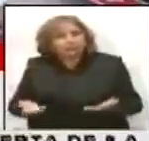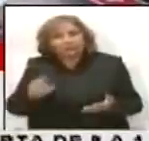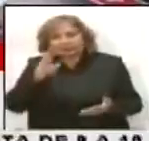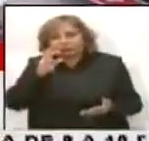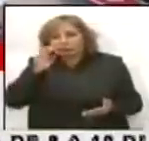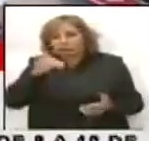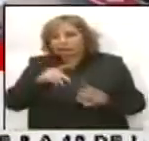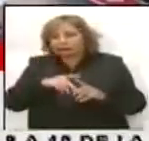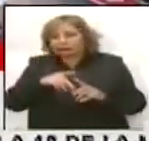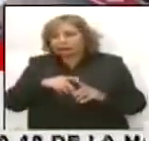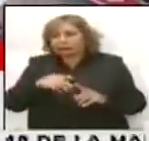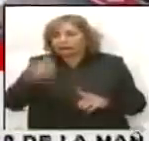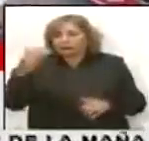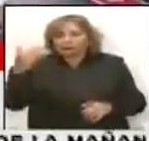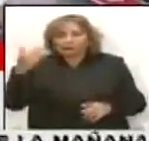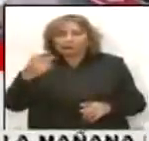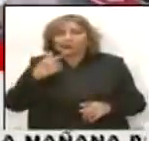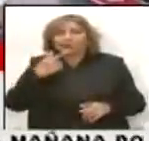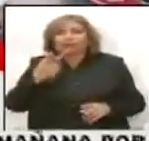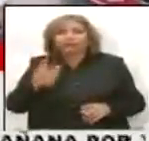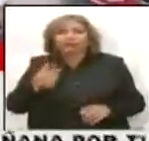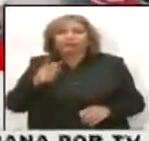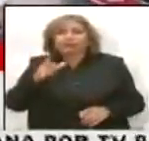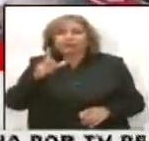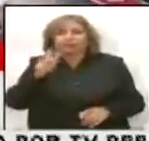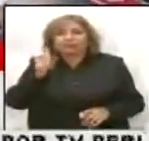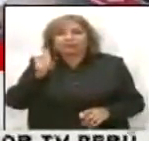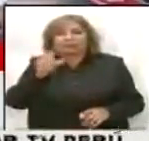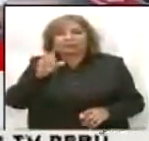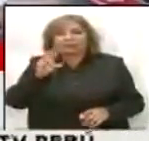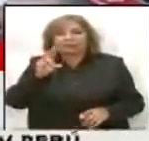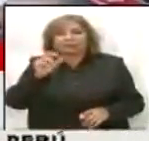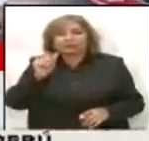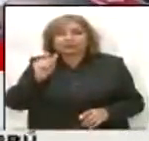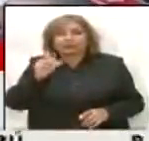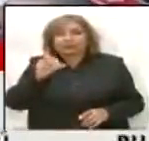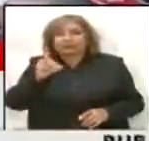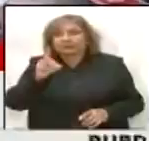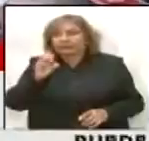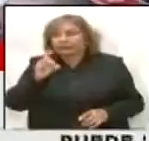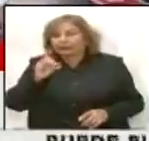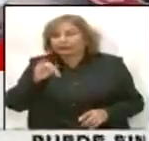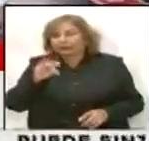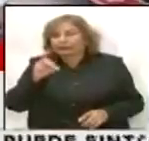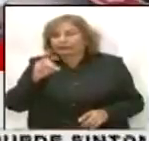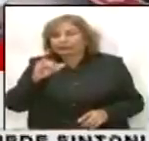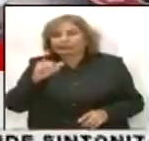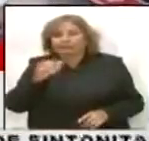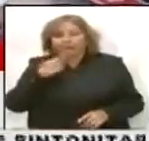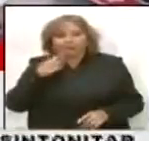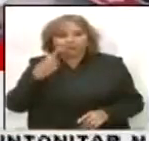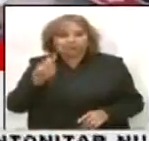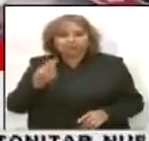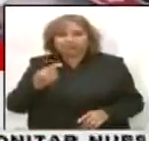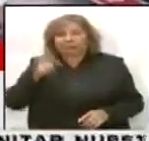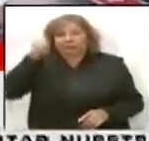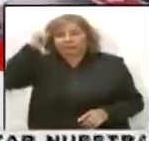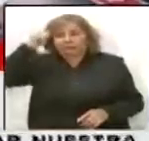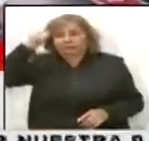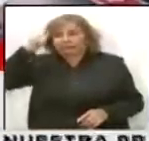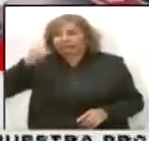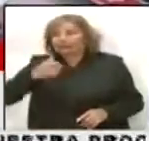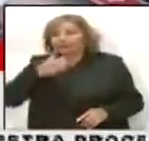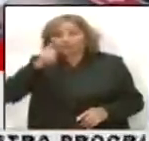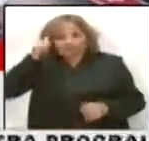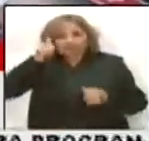ese tiempo, ya imagínense, el caso Las Gardenias. Por eso, yo estoy precisando el tema del lugar de la memoria, porque